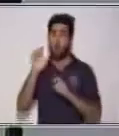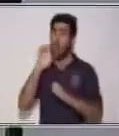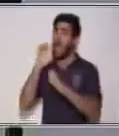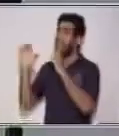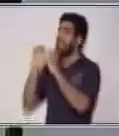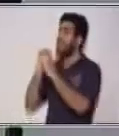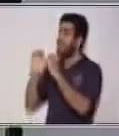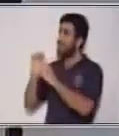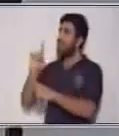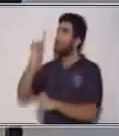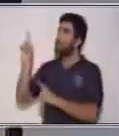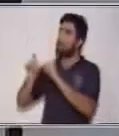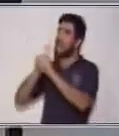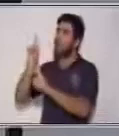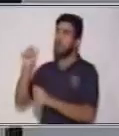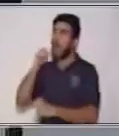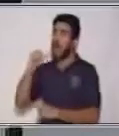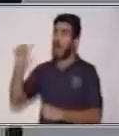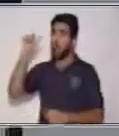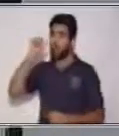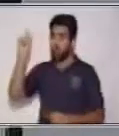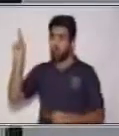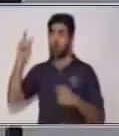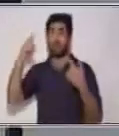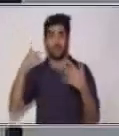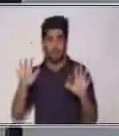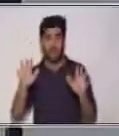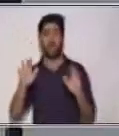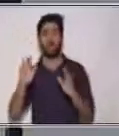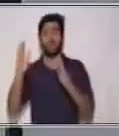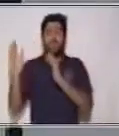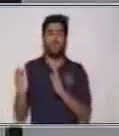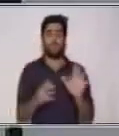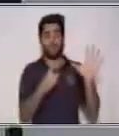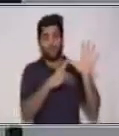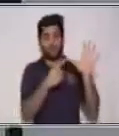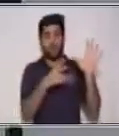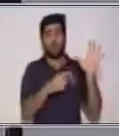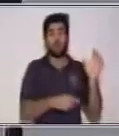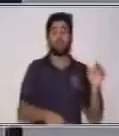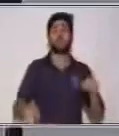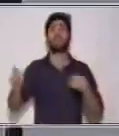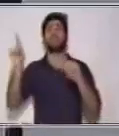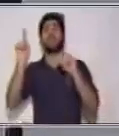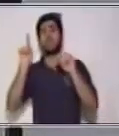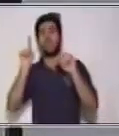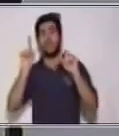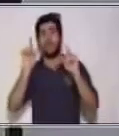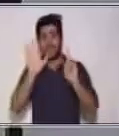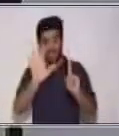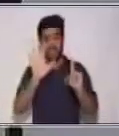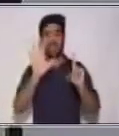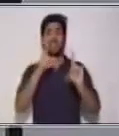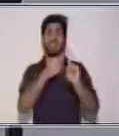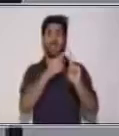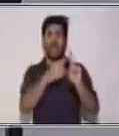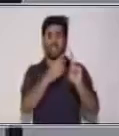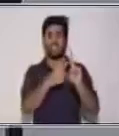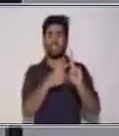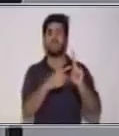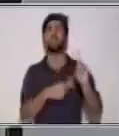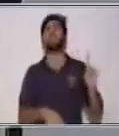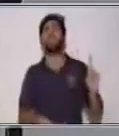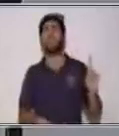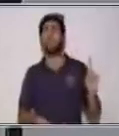tres puntos y con estos tres puntos nosotros finalizamos lo que es un informe. Son puntos muy